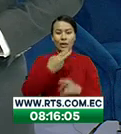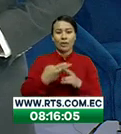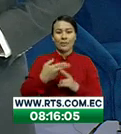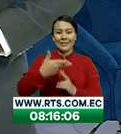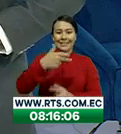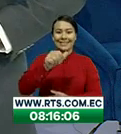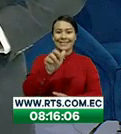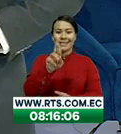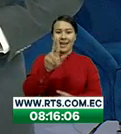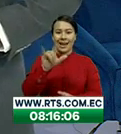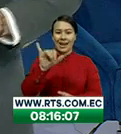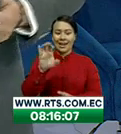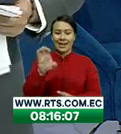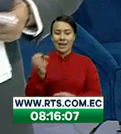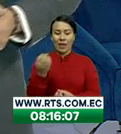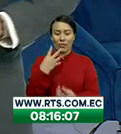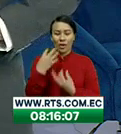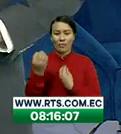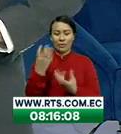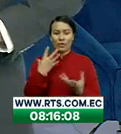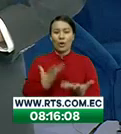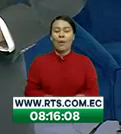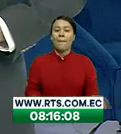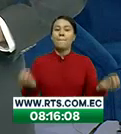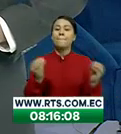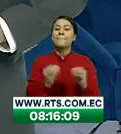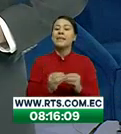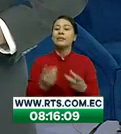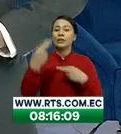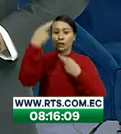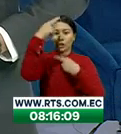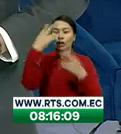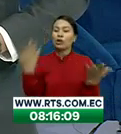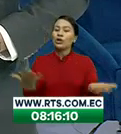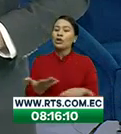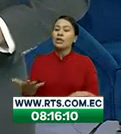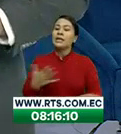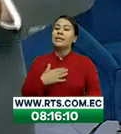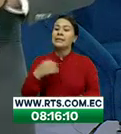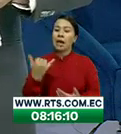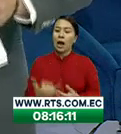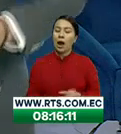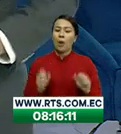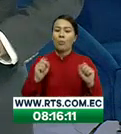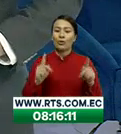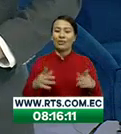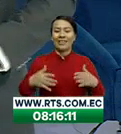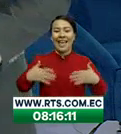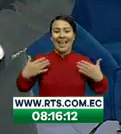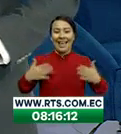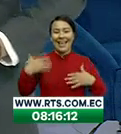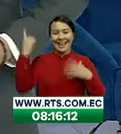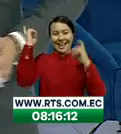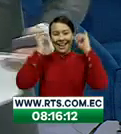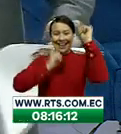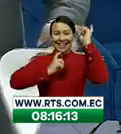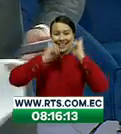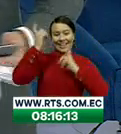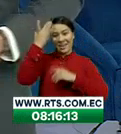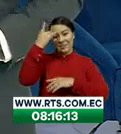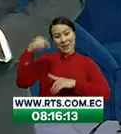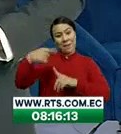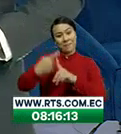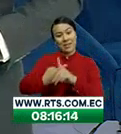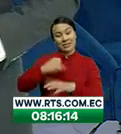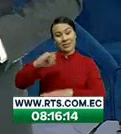información, que sea él que nos diga dónde se encuentra en esta oportunidad, con la alegría, obviamente, porque ya estamos viviendo